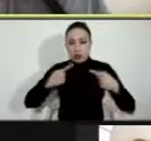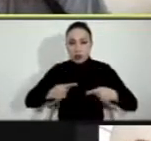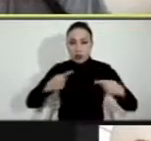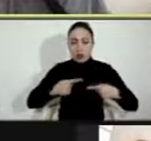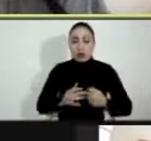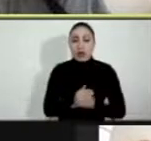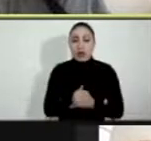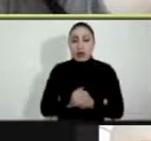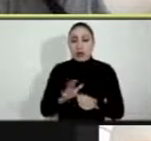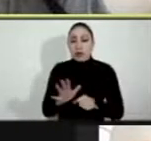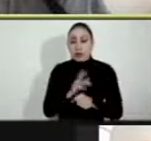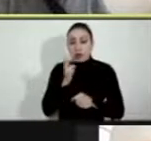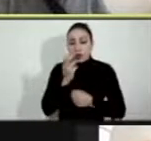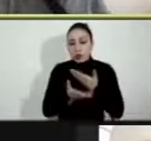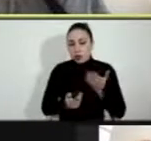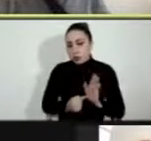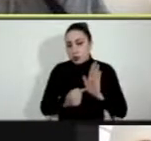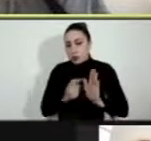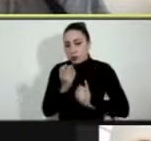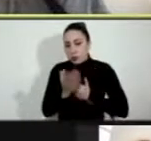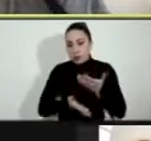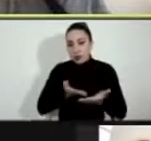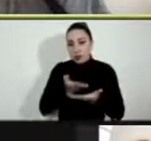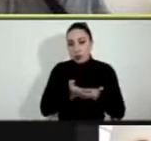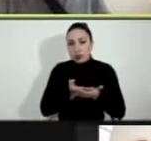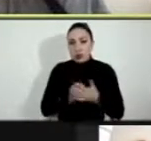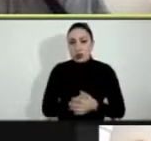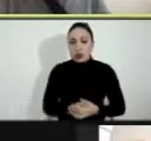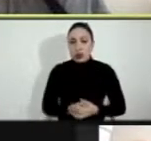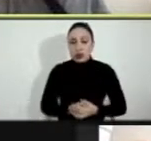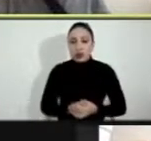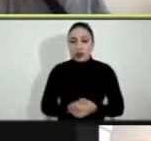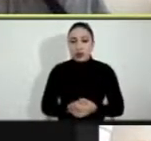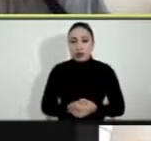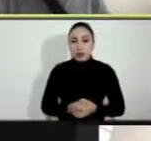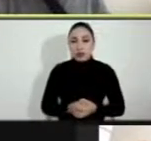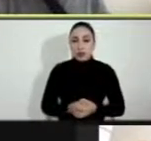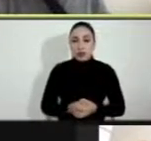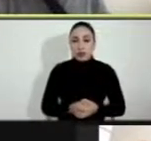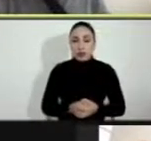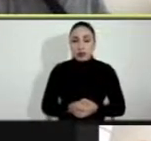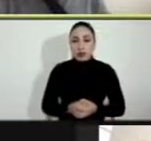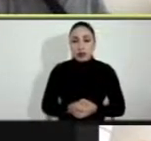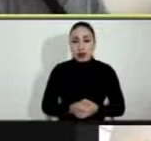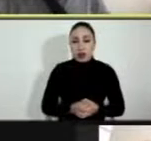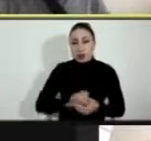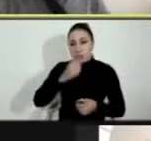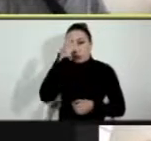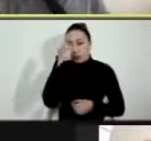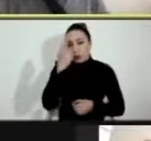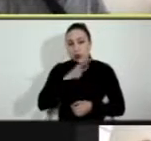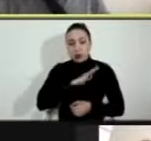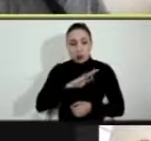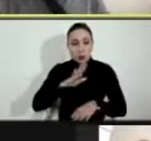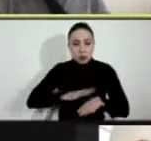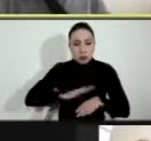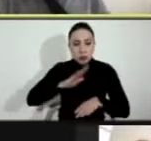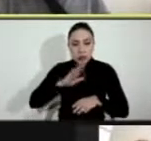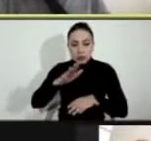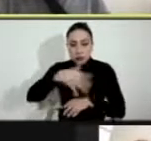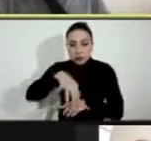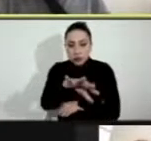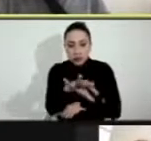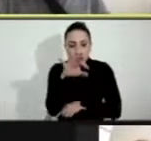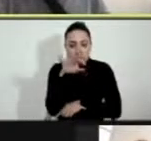presente dictamen, consideramos que con el propósito de ampliar las acciones de búsqueda que realizan las autoridades